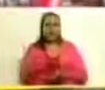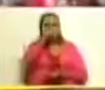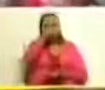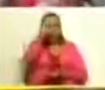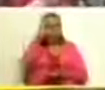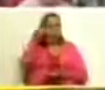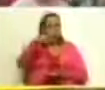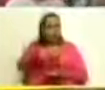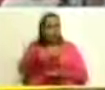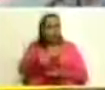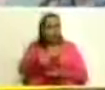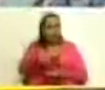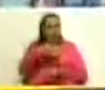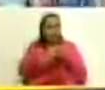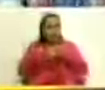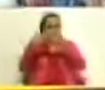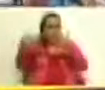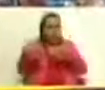en su ex,